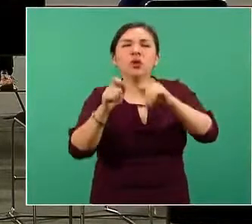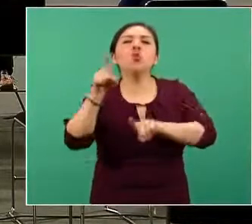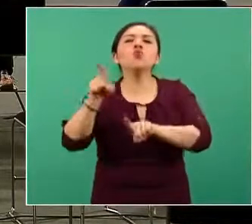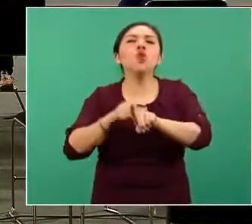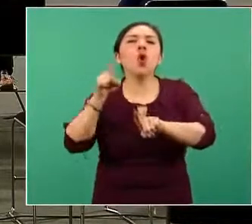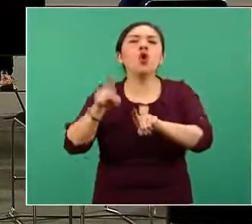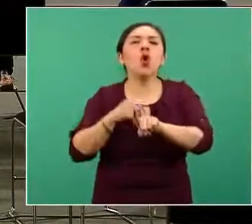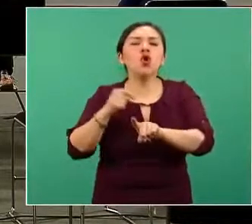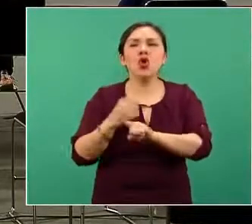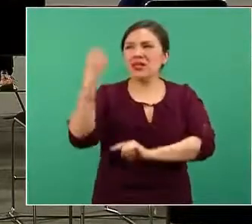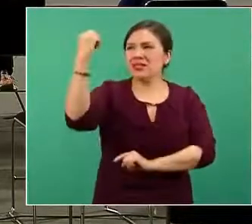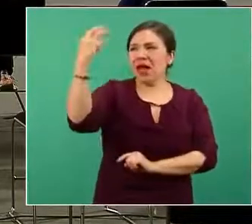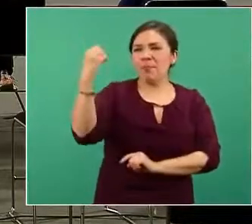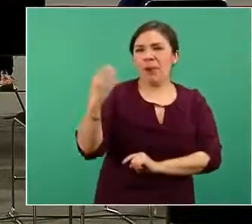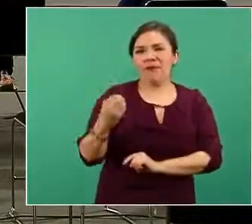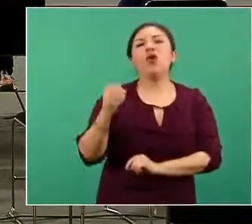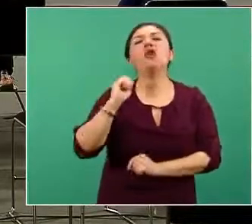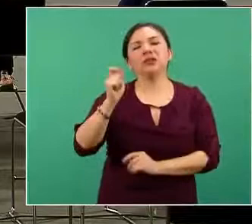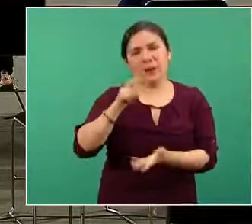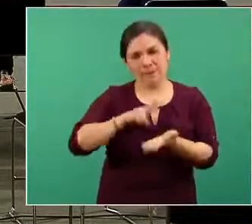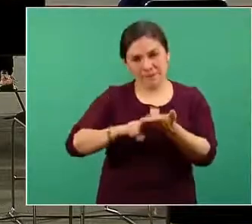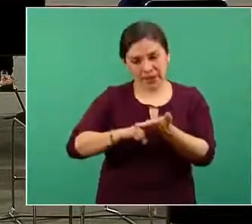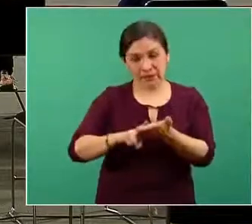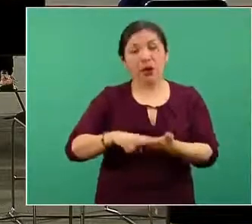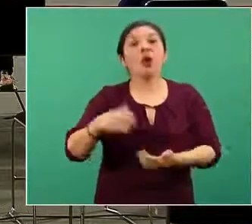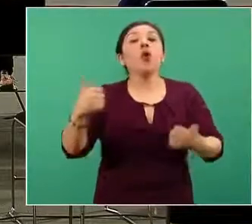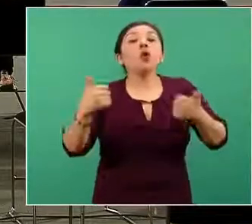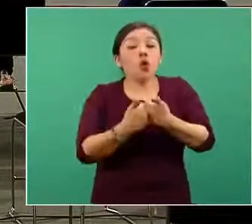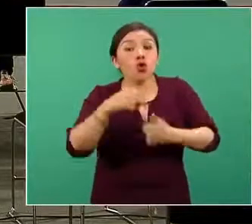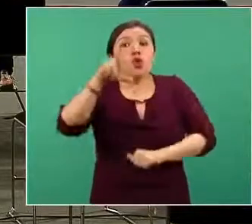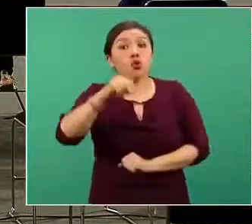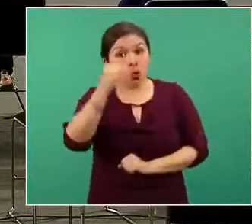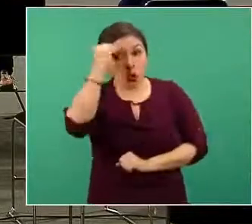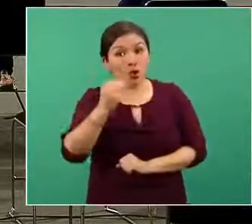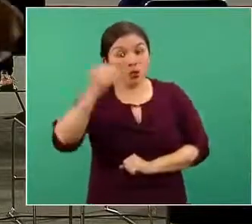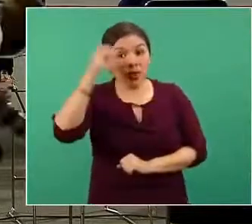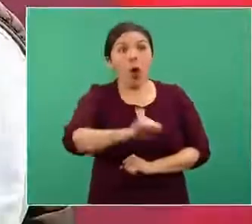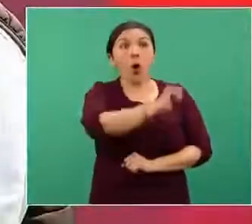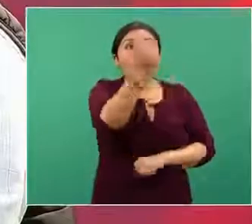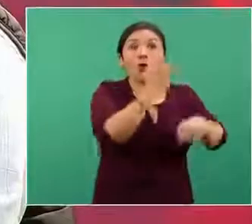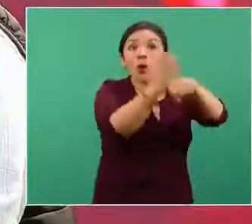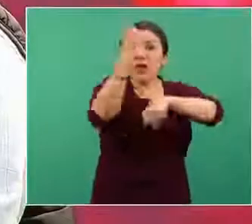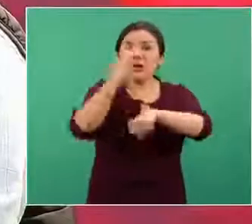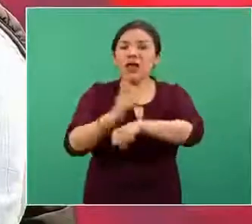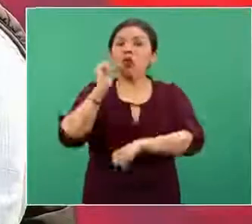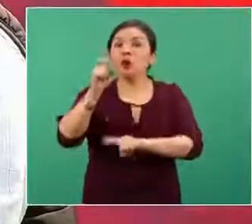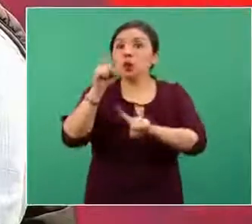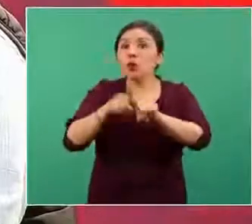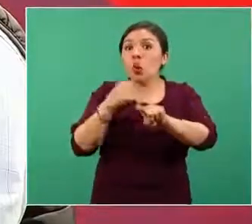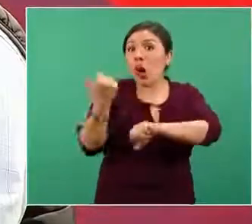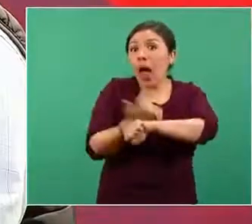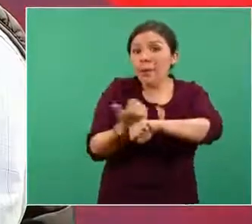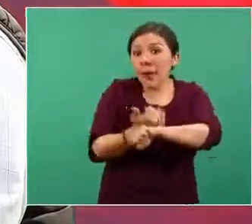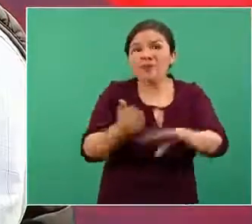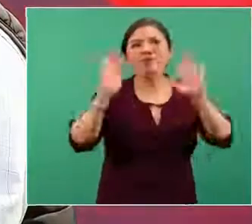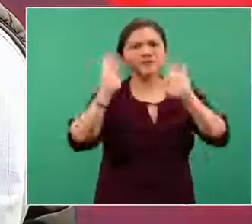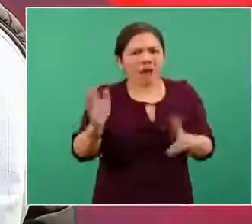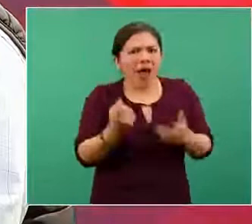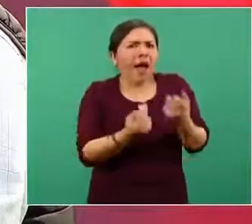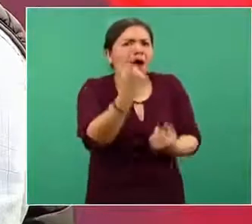color verde. Sin olvidar que entidades federativas que se encuentran en amarillo, hay ciertas ya